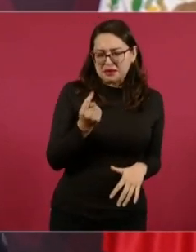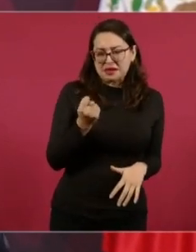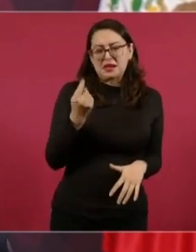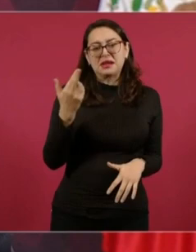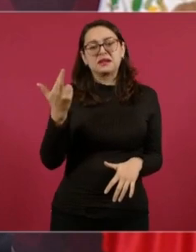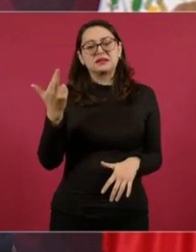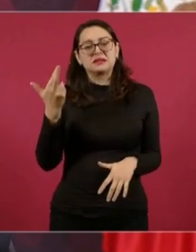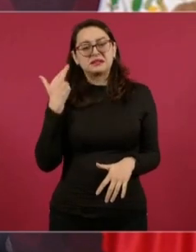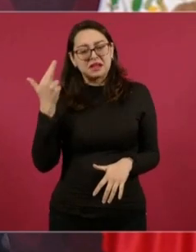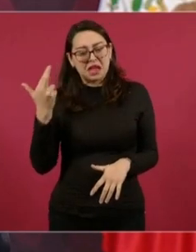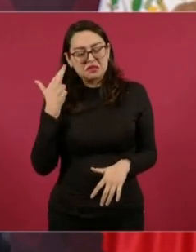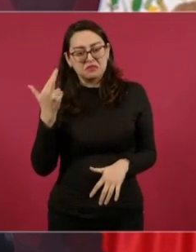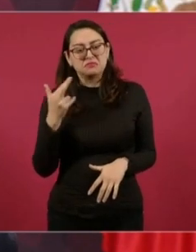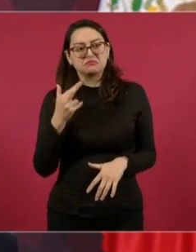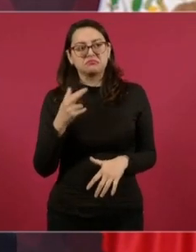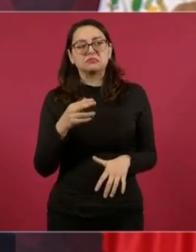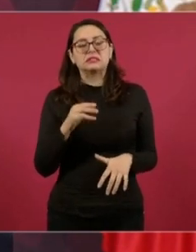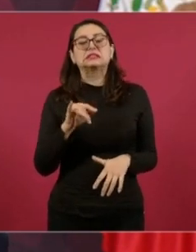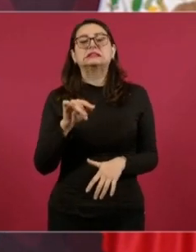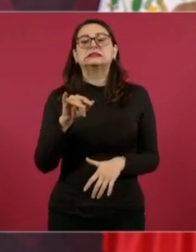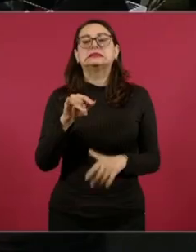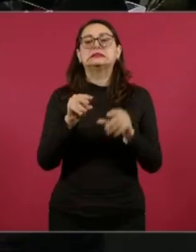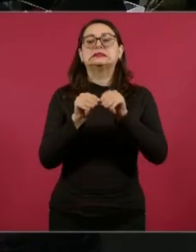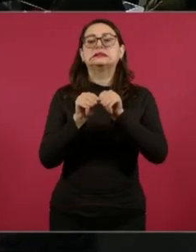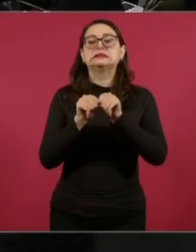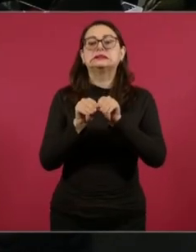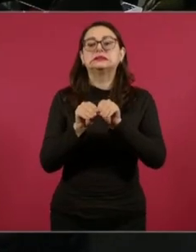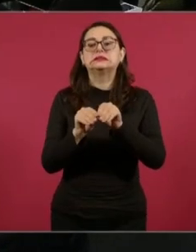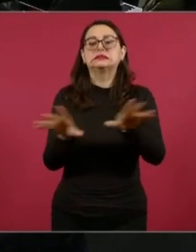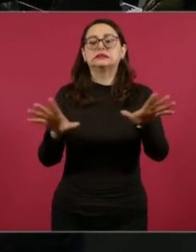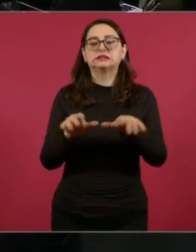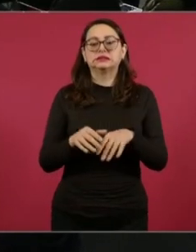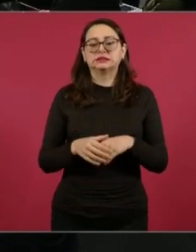Como ayer que vimos que sí salió, pero